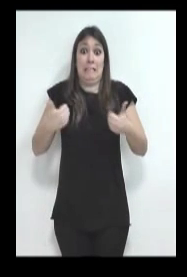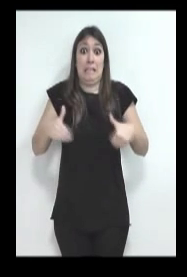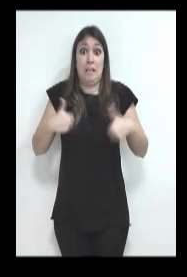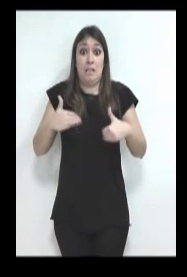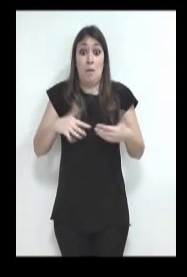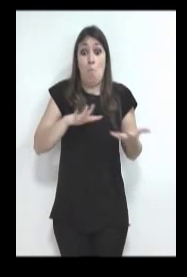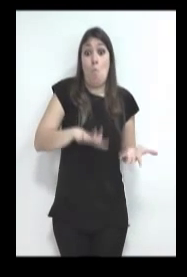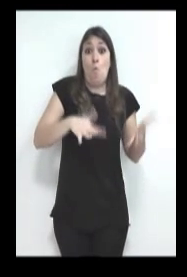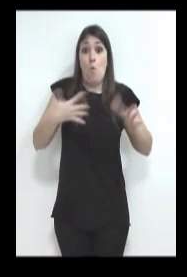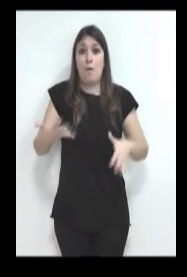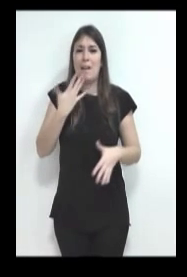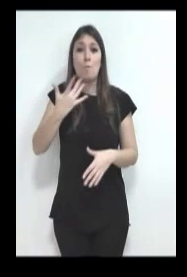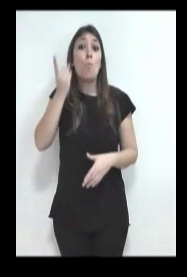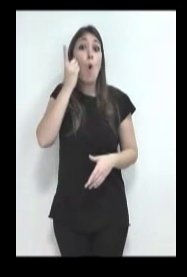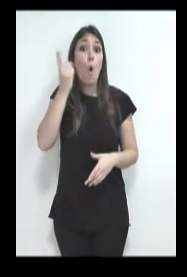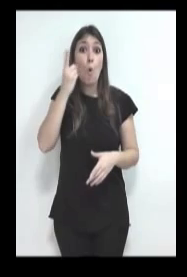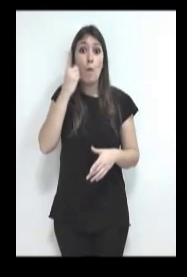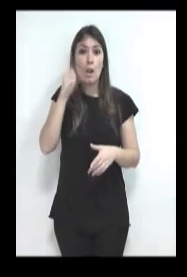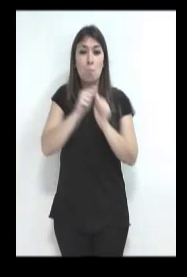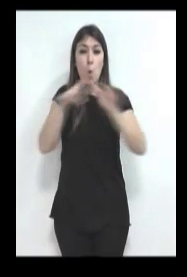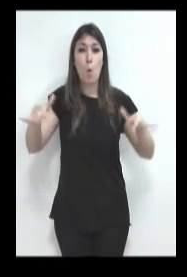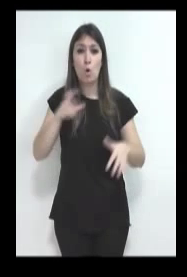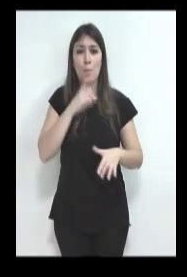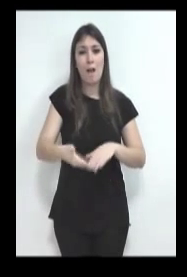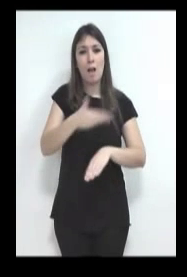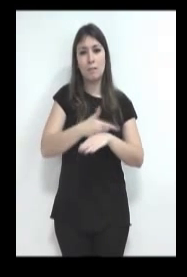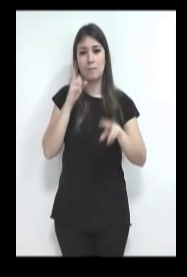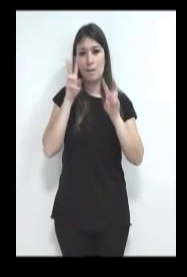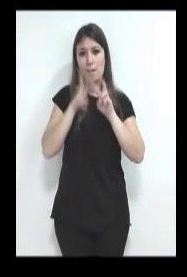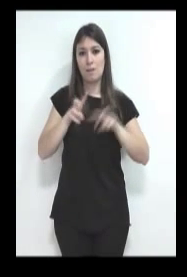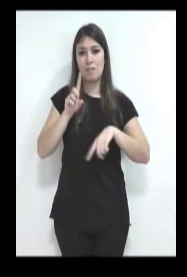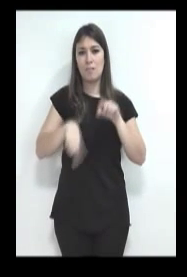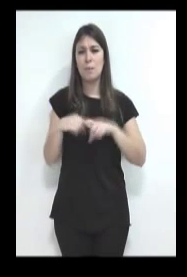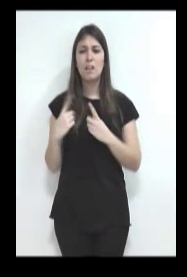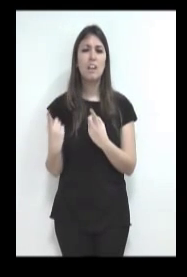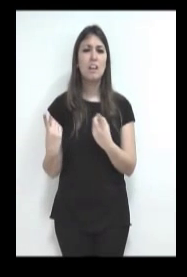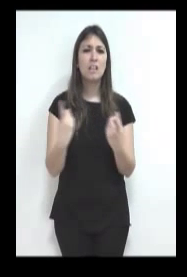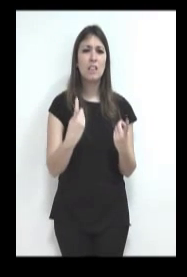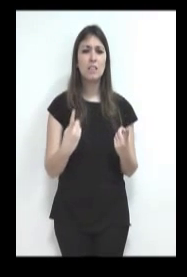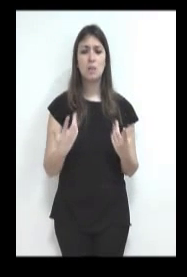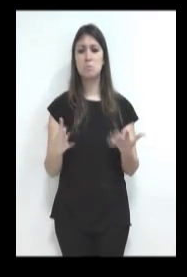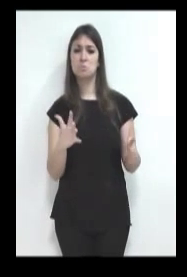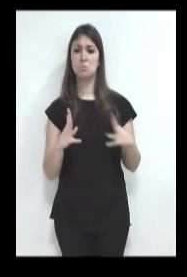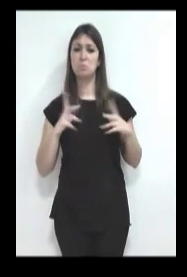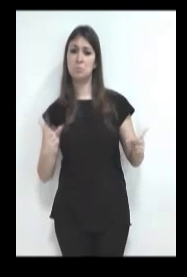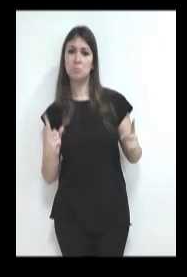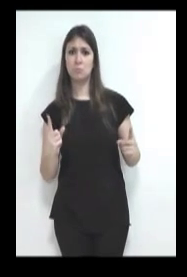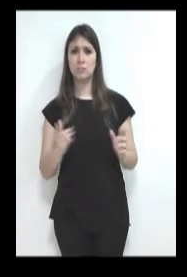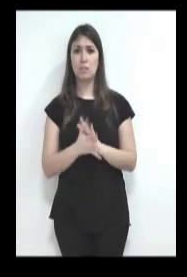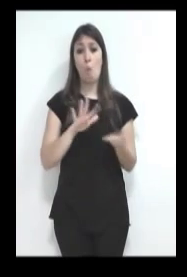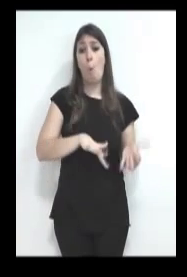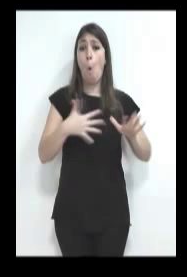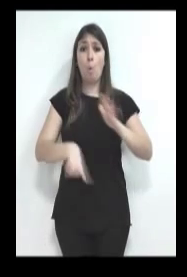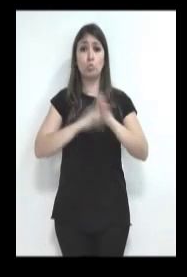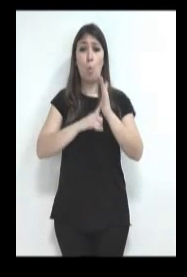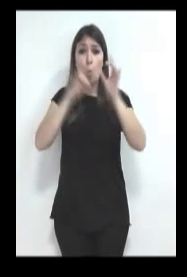el despliegue de la telefonía móvil se hace analizando las necesidades previstas y no se hace un despliegue uniforme